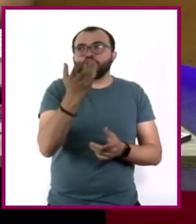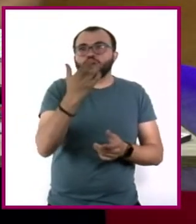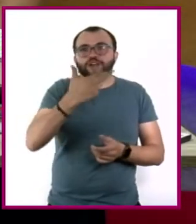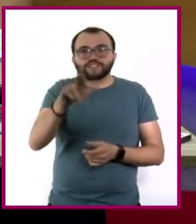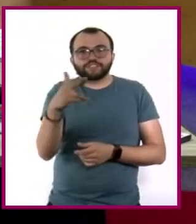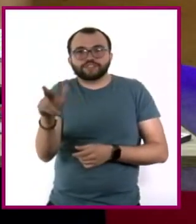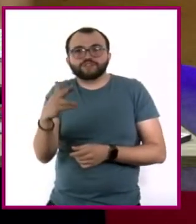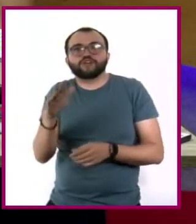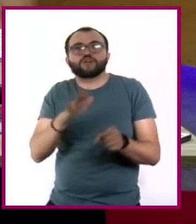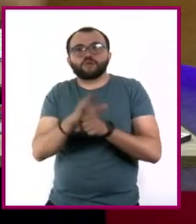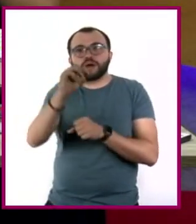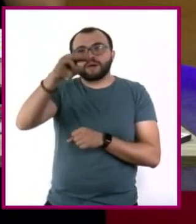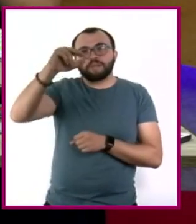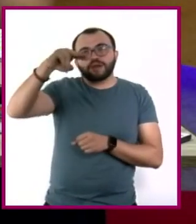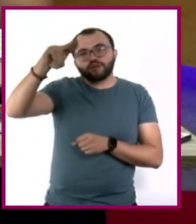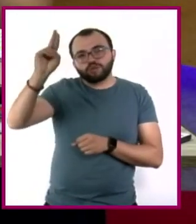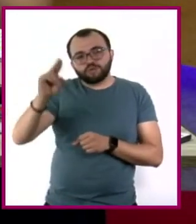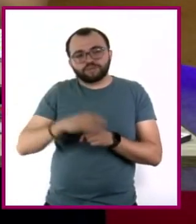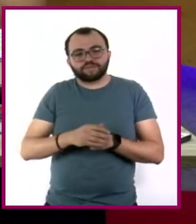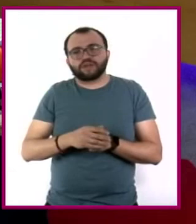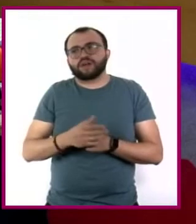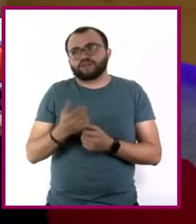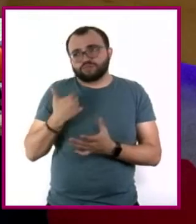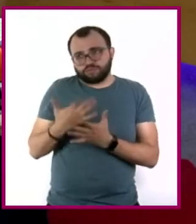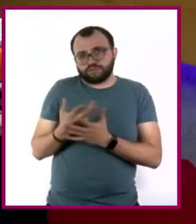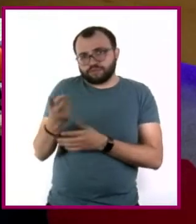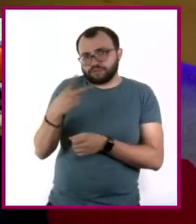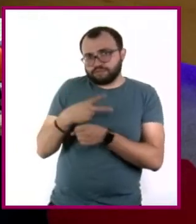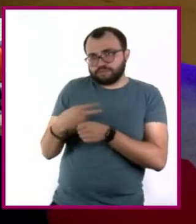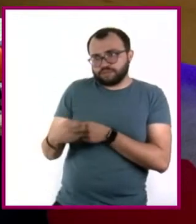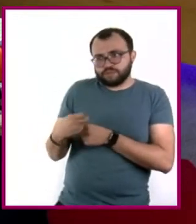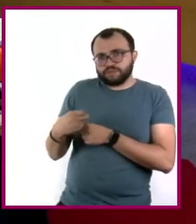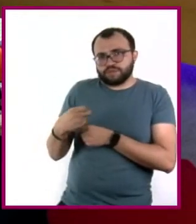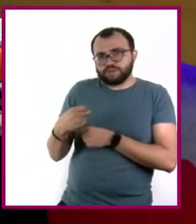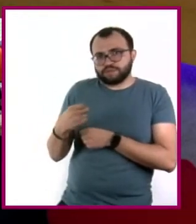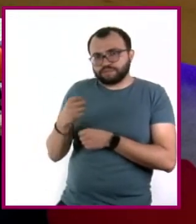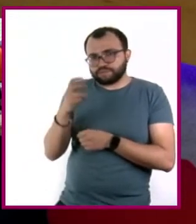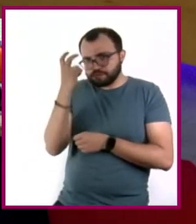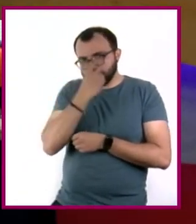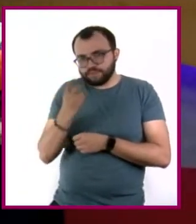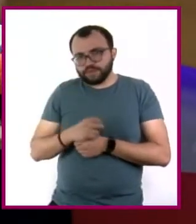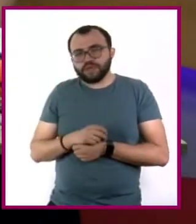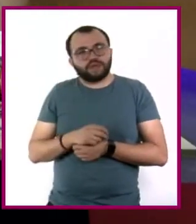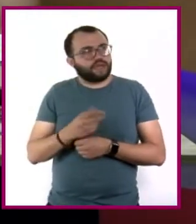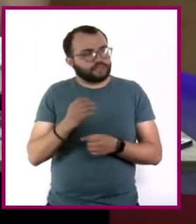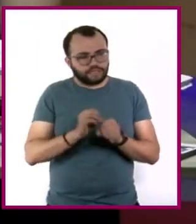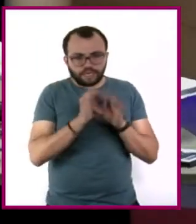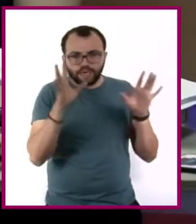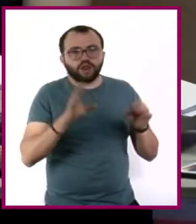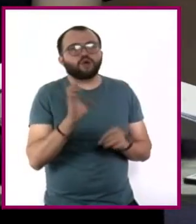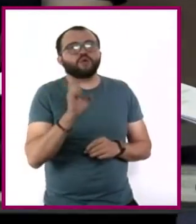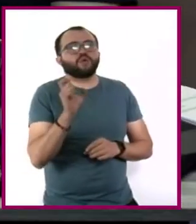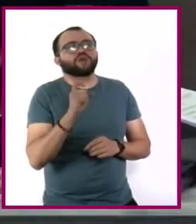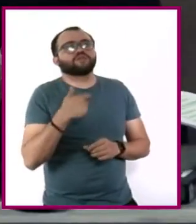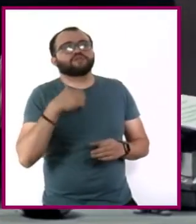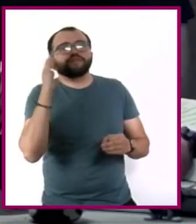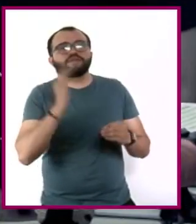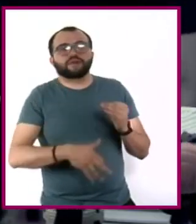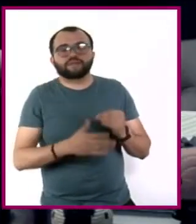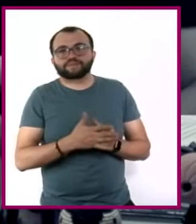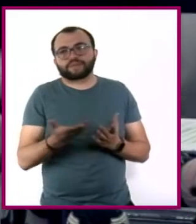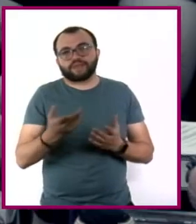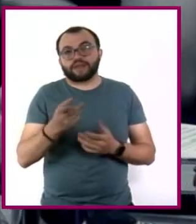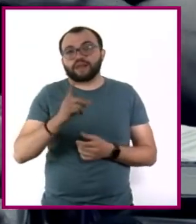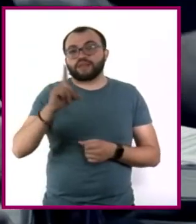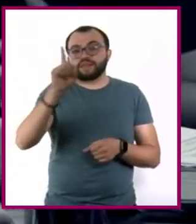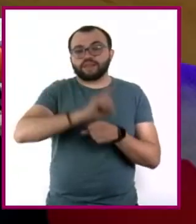sí. Oye, espero que sí me invites la pizza, ¿eh? Pues por supuesto. A ver, ¿cuándo te he fallado? Mira, la vez de las crepas,